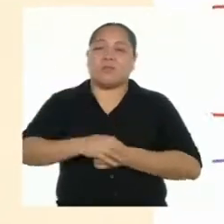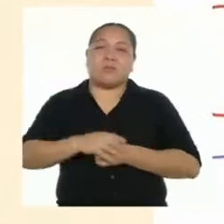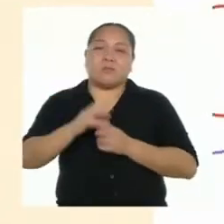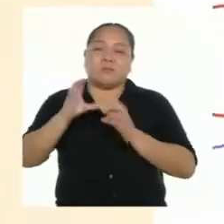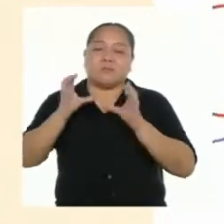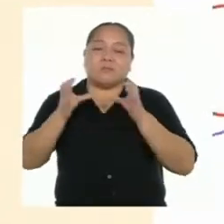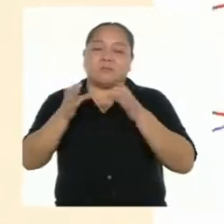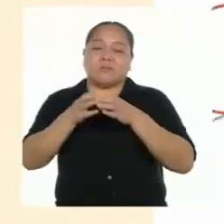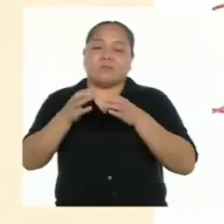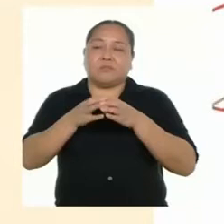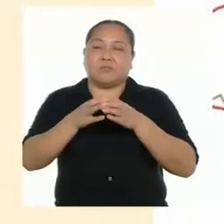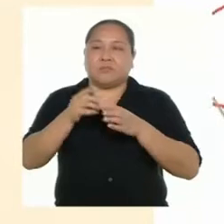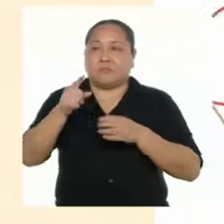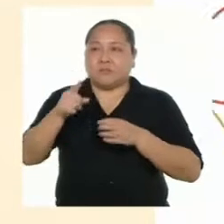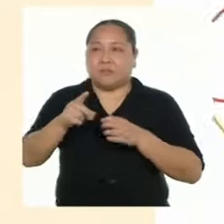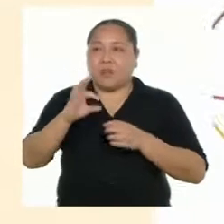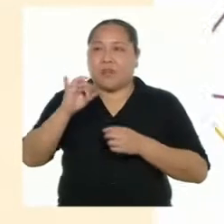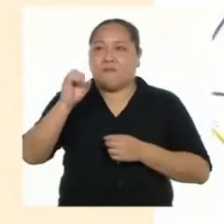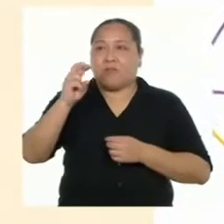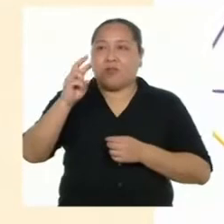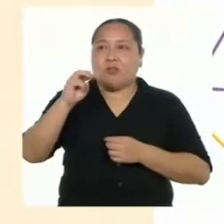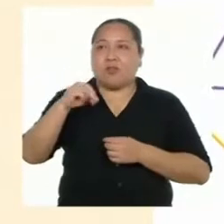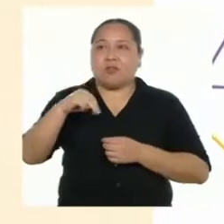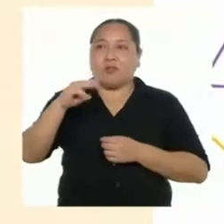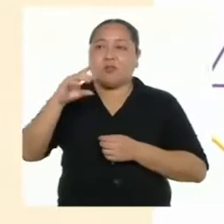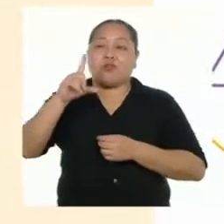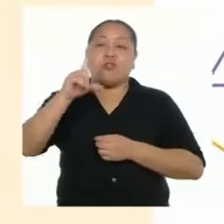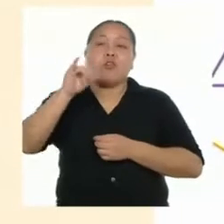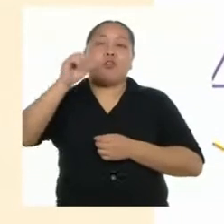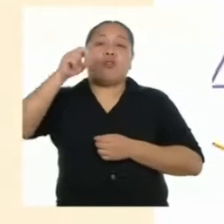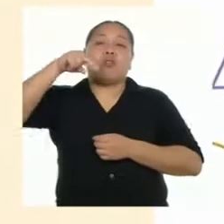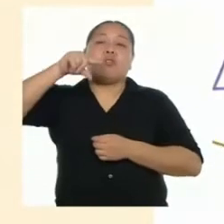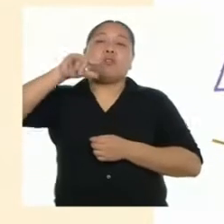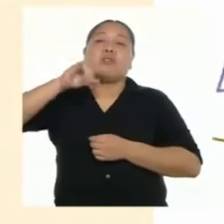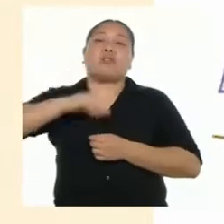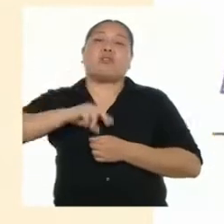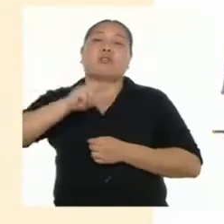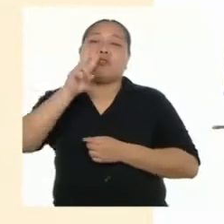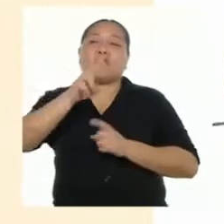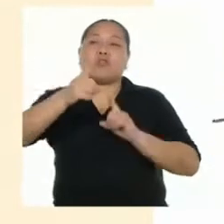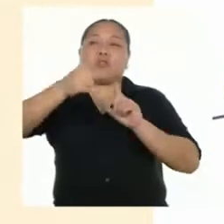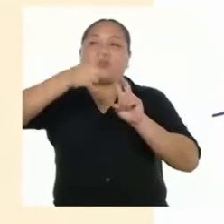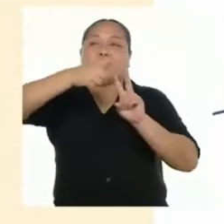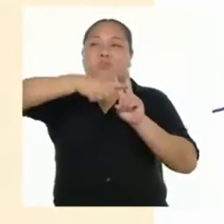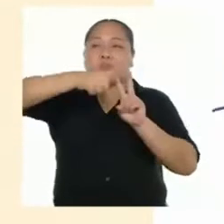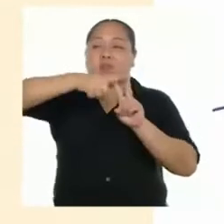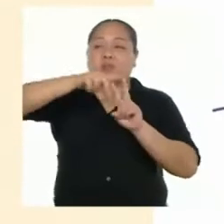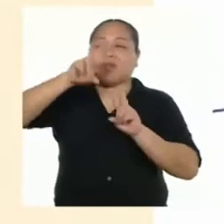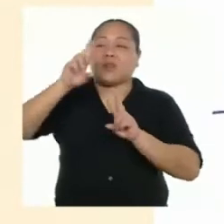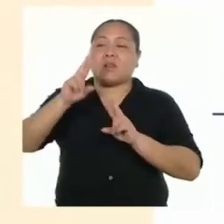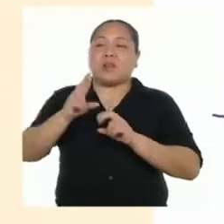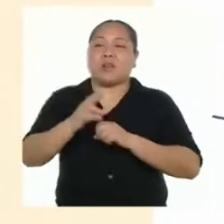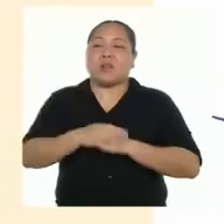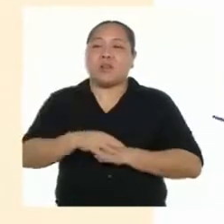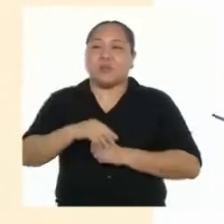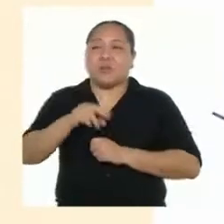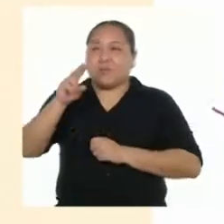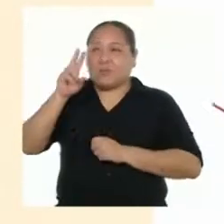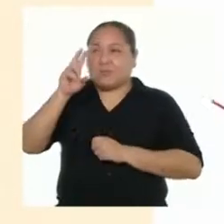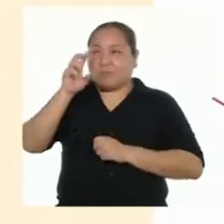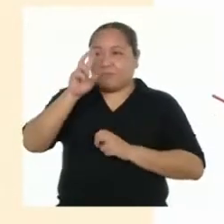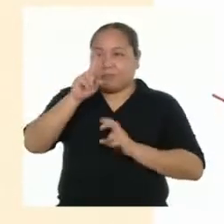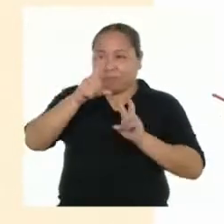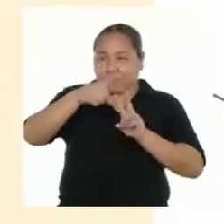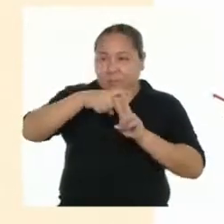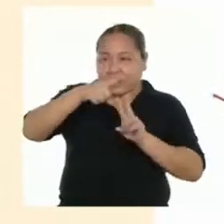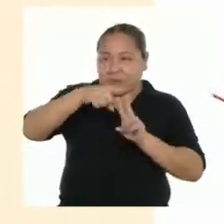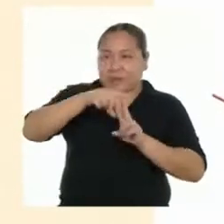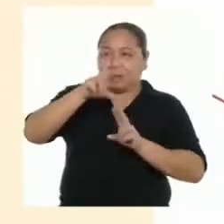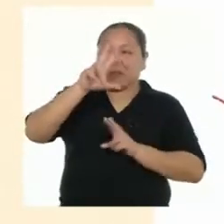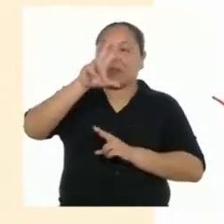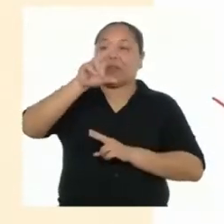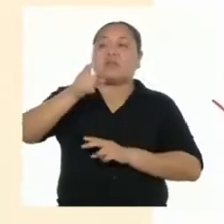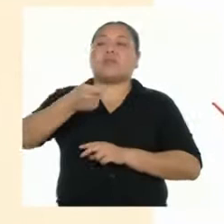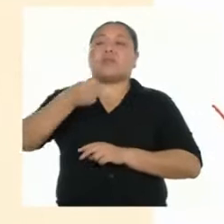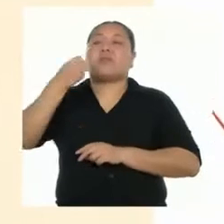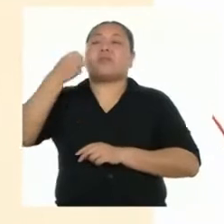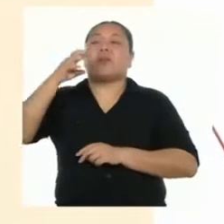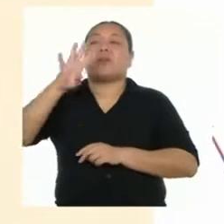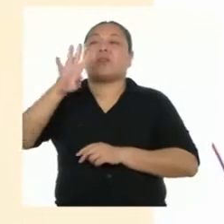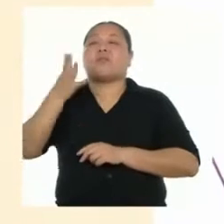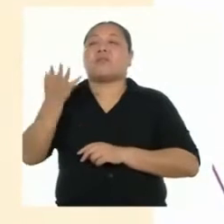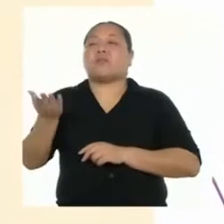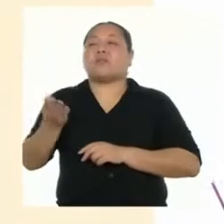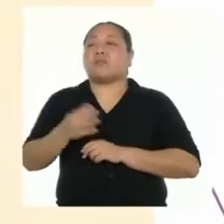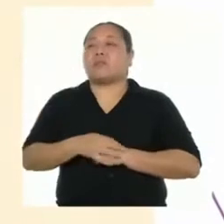la fórmula de la longitud de la circunferencia es de 2 por pi por radio y pi es